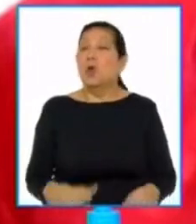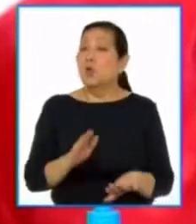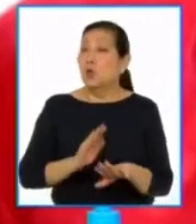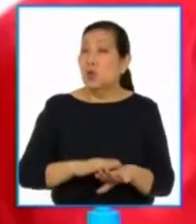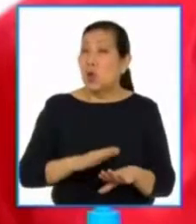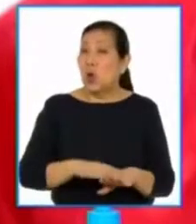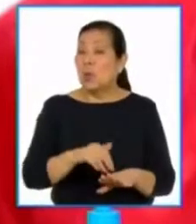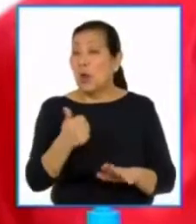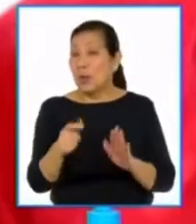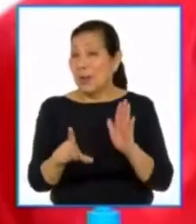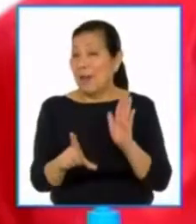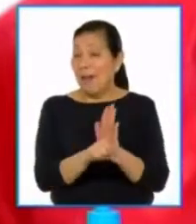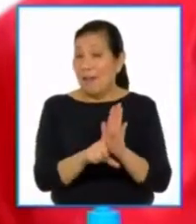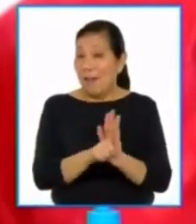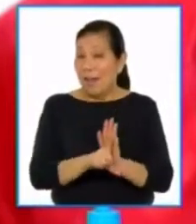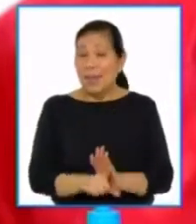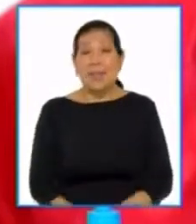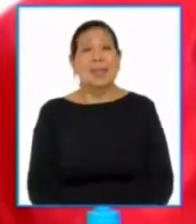Respecto a las otras leyes,